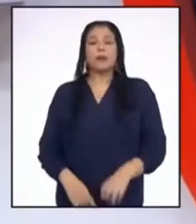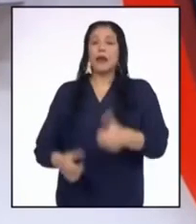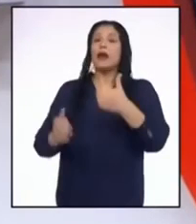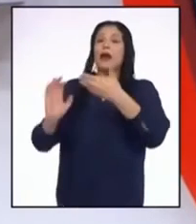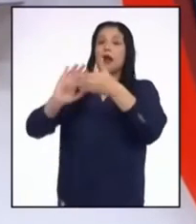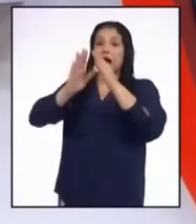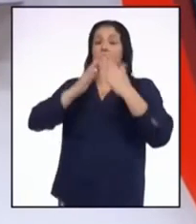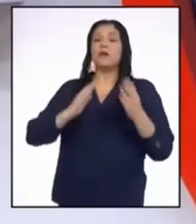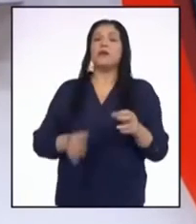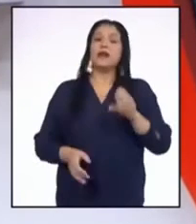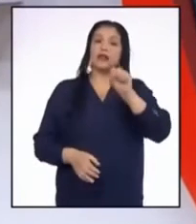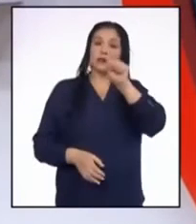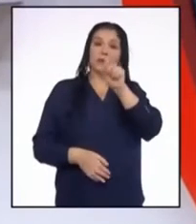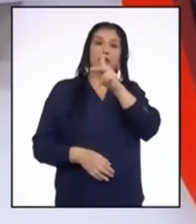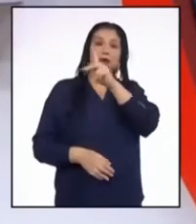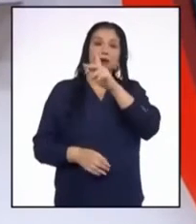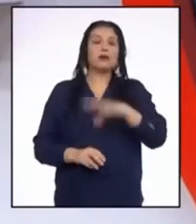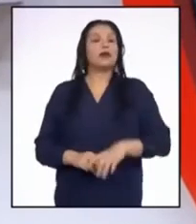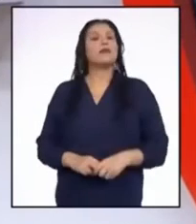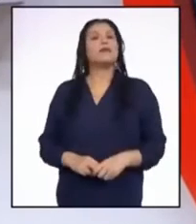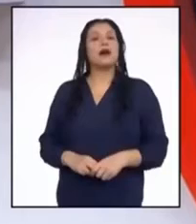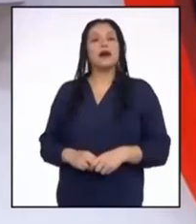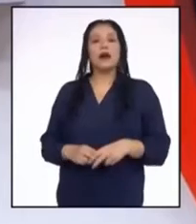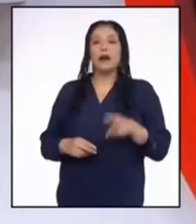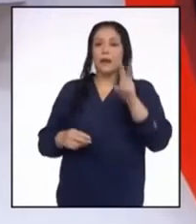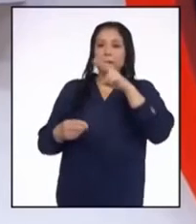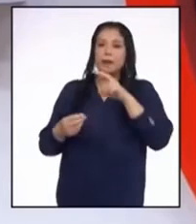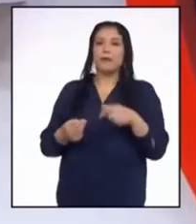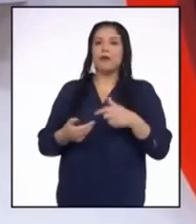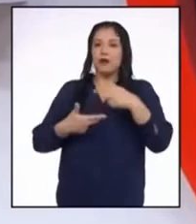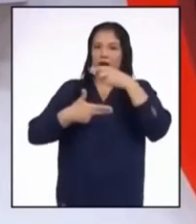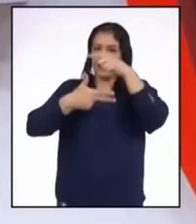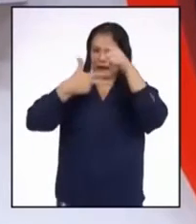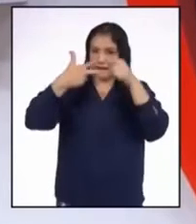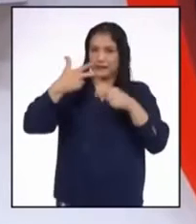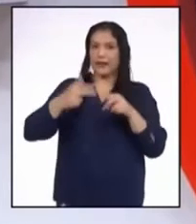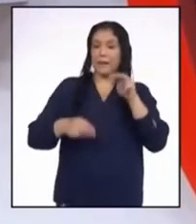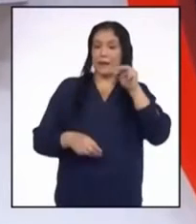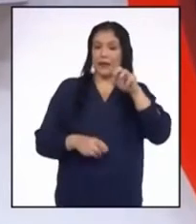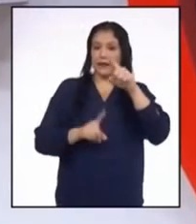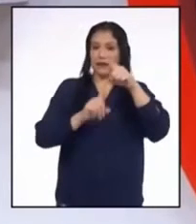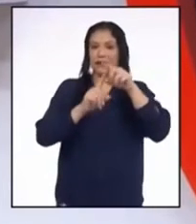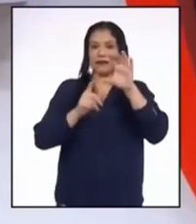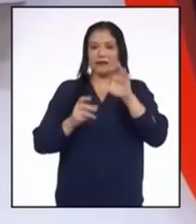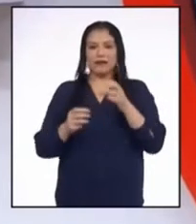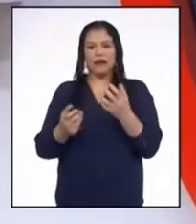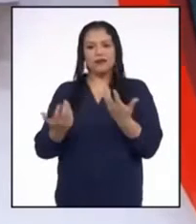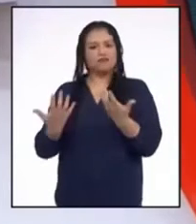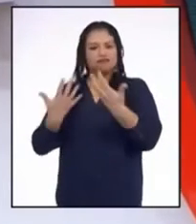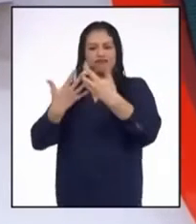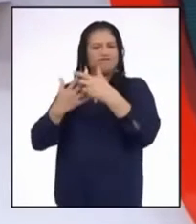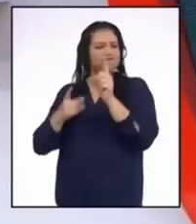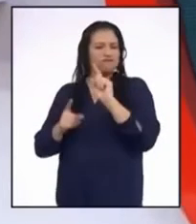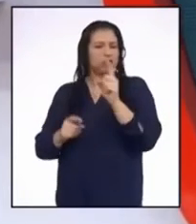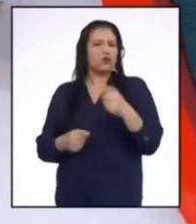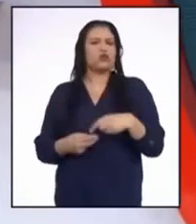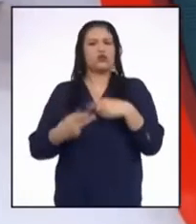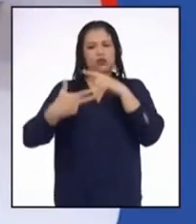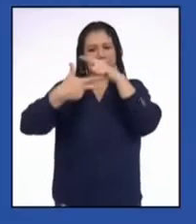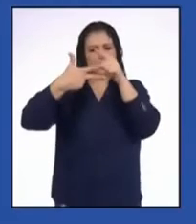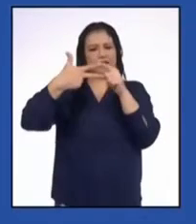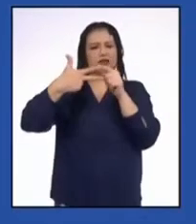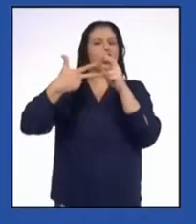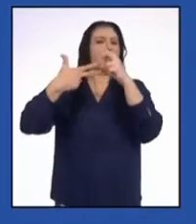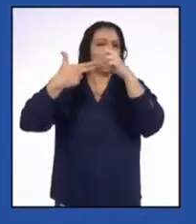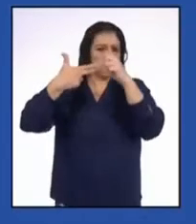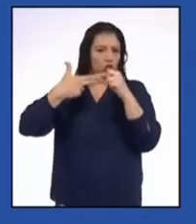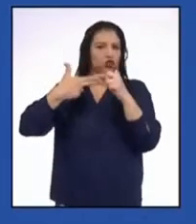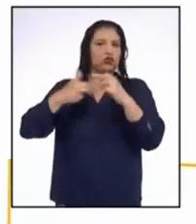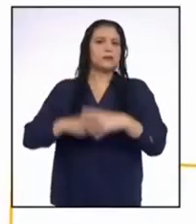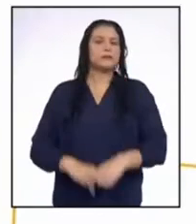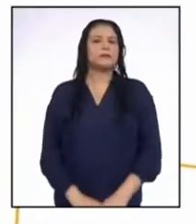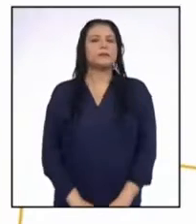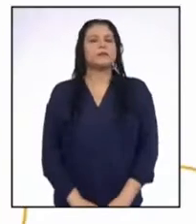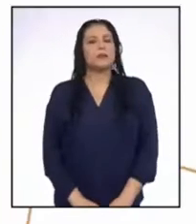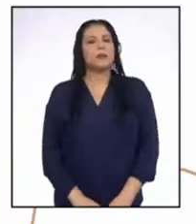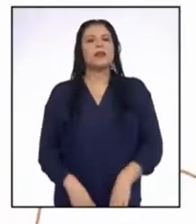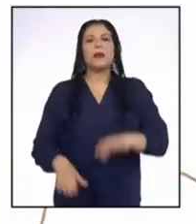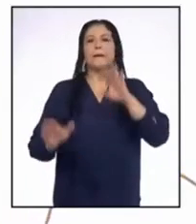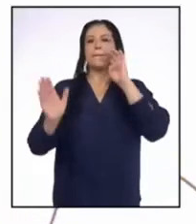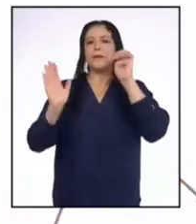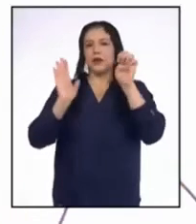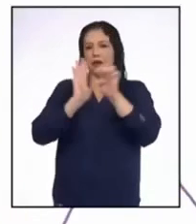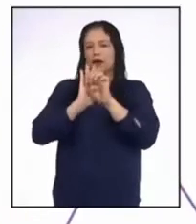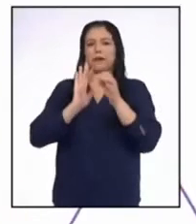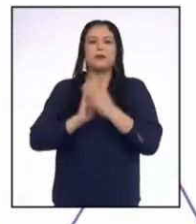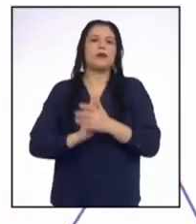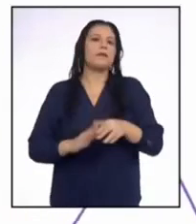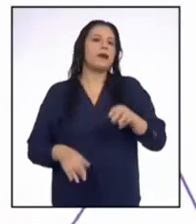de la comunidad Shipibo-Conibo, las 3 medidas de tendencia central no coinciden, solo 2 de ellas. Por ejemplo,